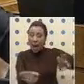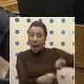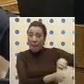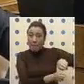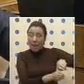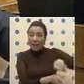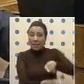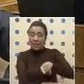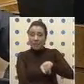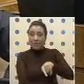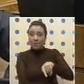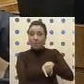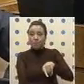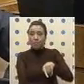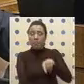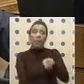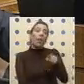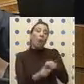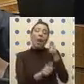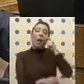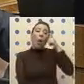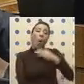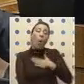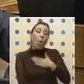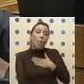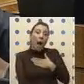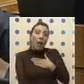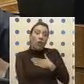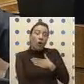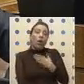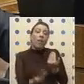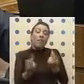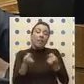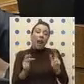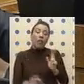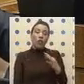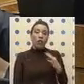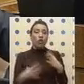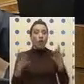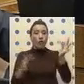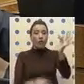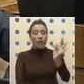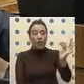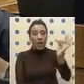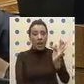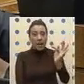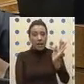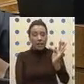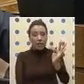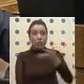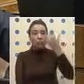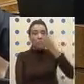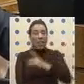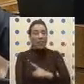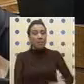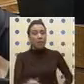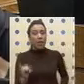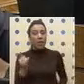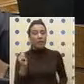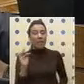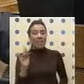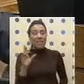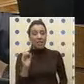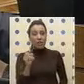de los mismos, son personas y son seres humanos que merecen un trato digno. Y por eso felicito no solo la intervención del diputado Zafirio la